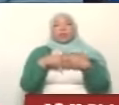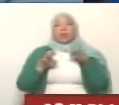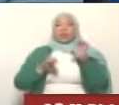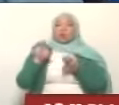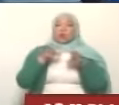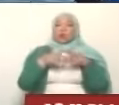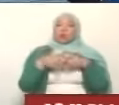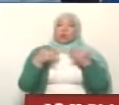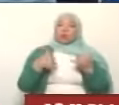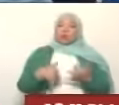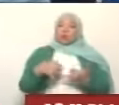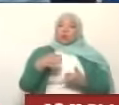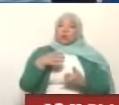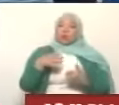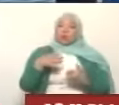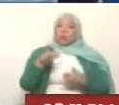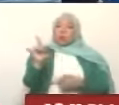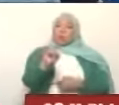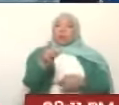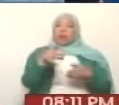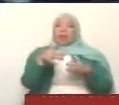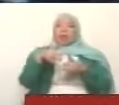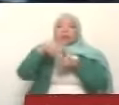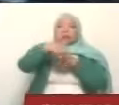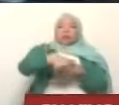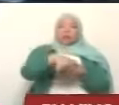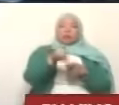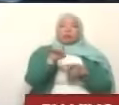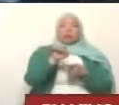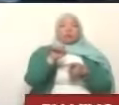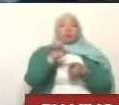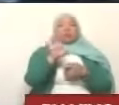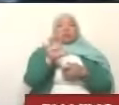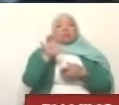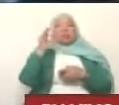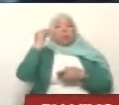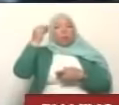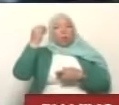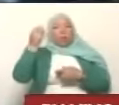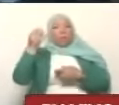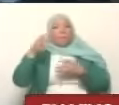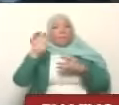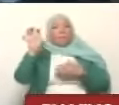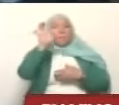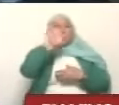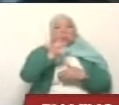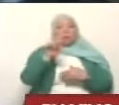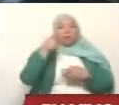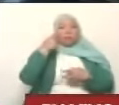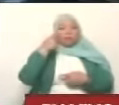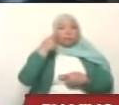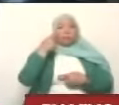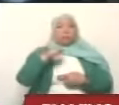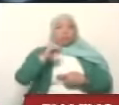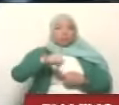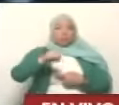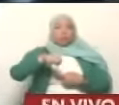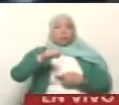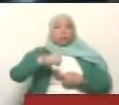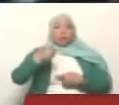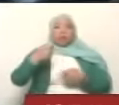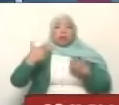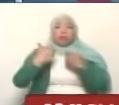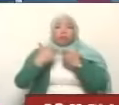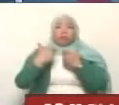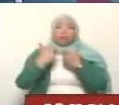supervivencia, no como imperialismo, sino como país. ¿Usted piensa lo mismo? Claro, es que se está viendo. ¿Qué es la